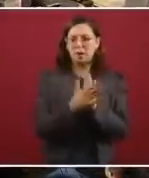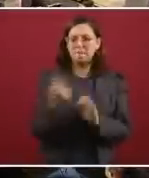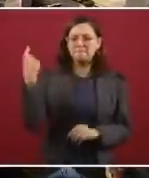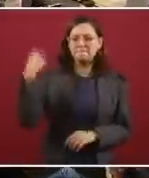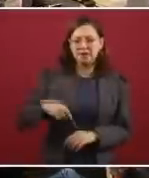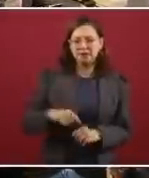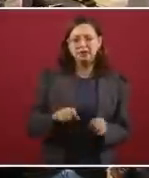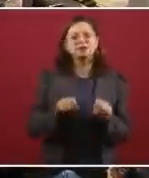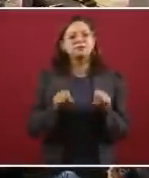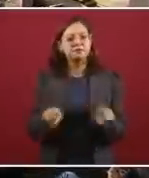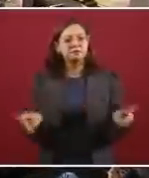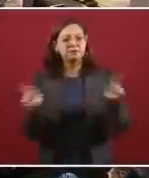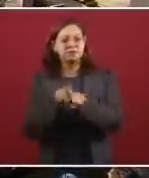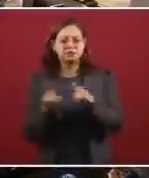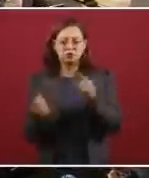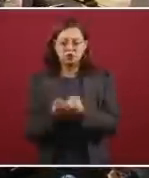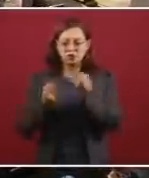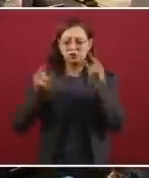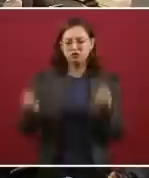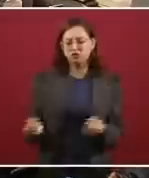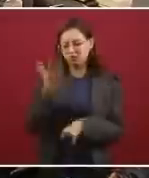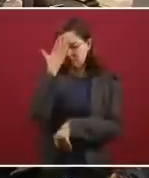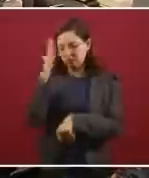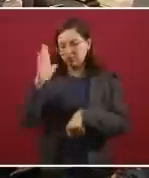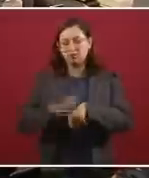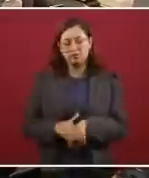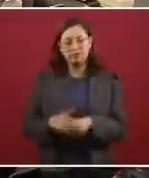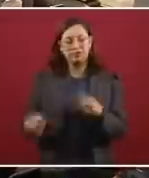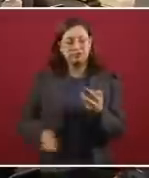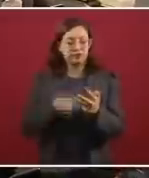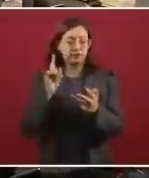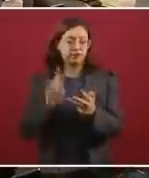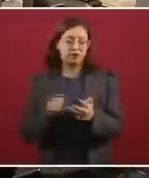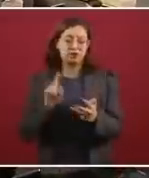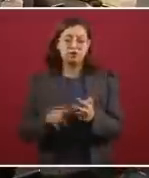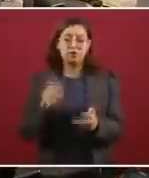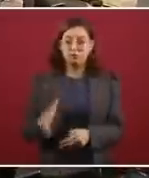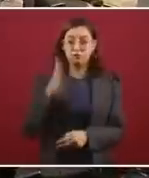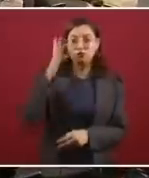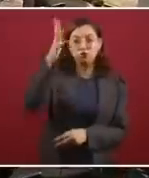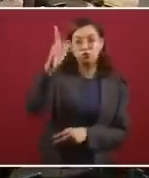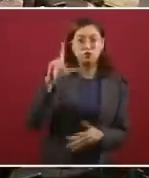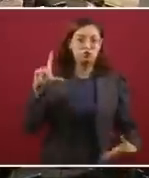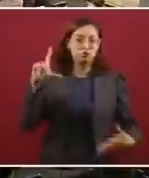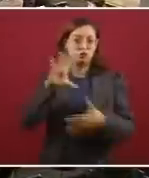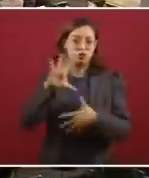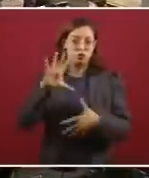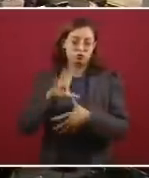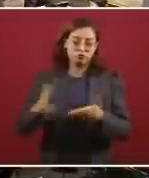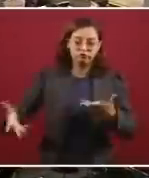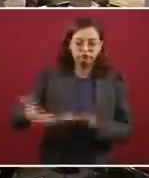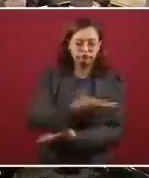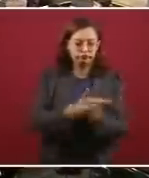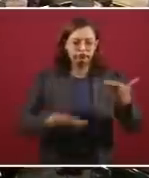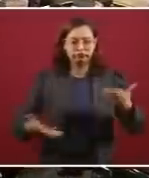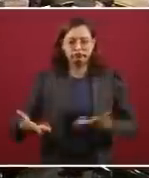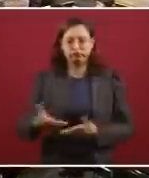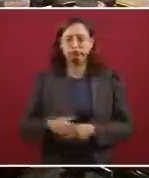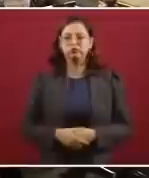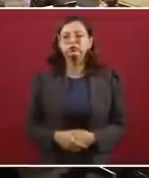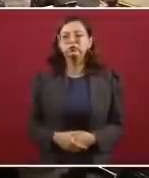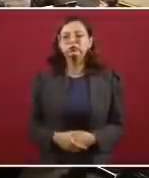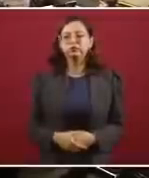historia y lo que queremos que sea el futuro de nuestra convivencia en este continente. A usted. Usted, por